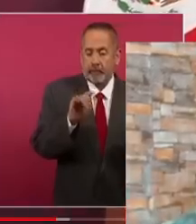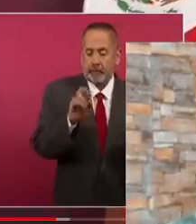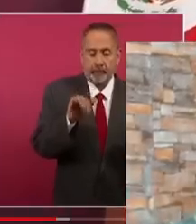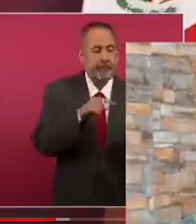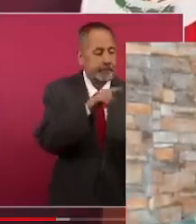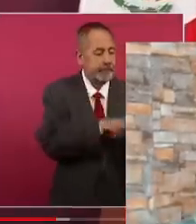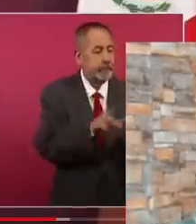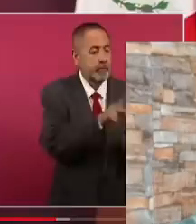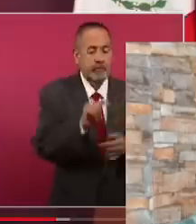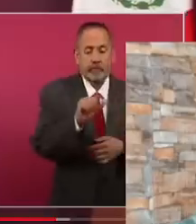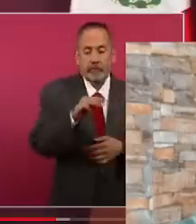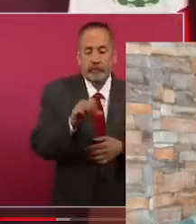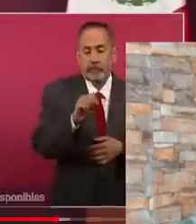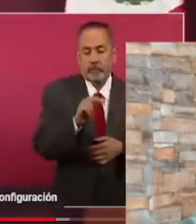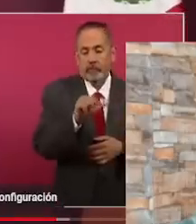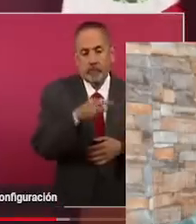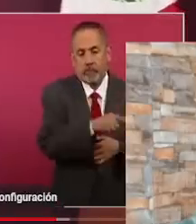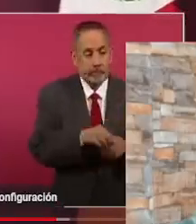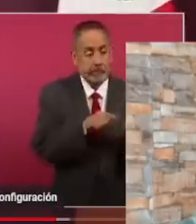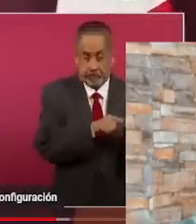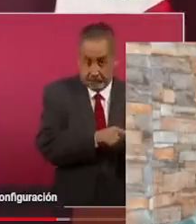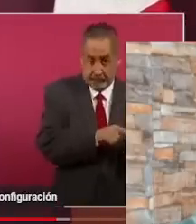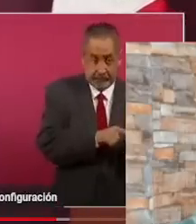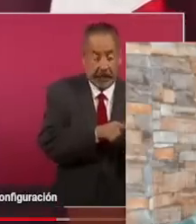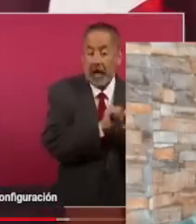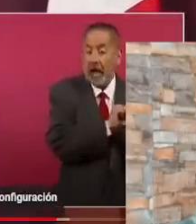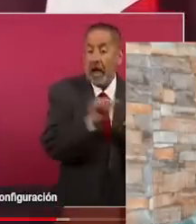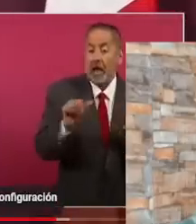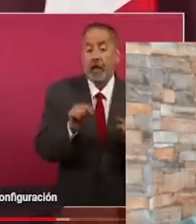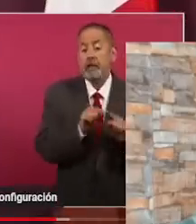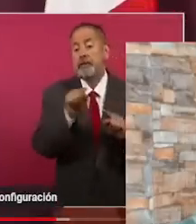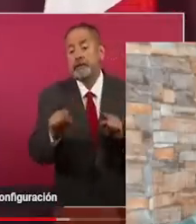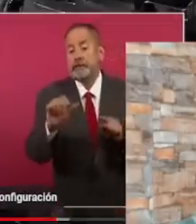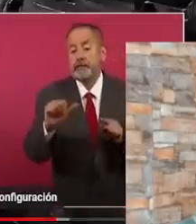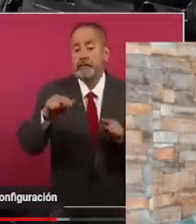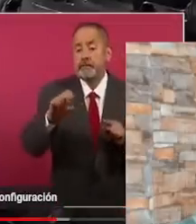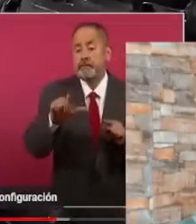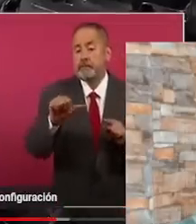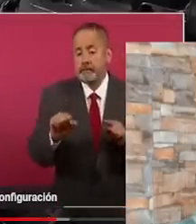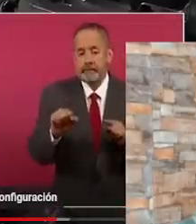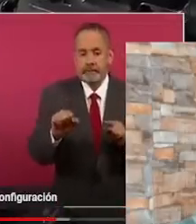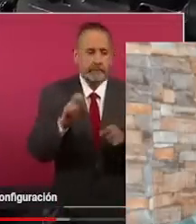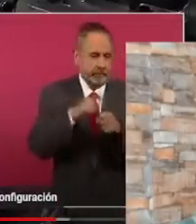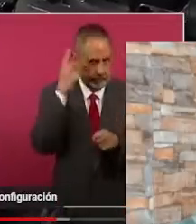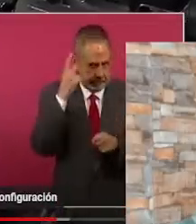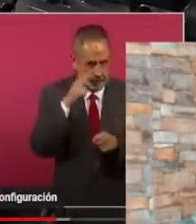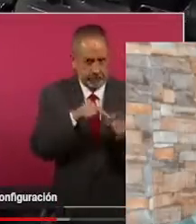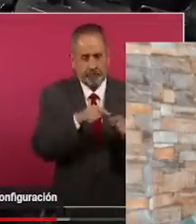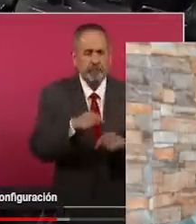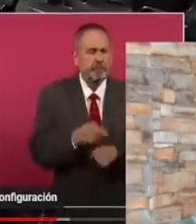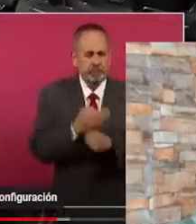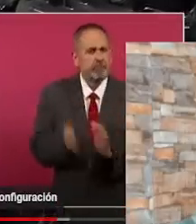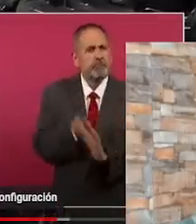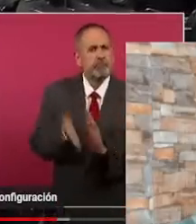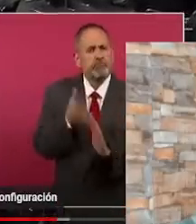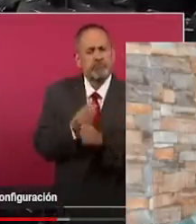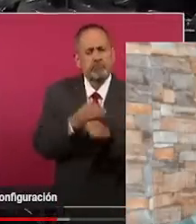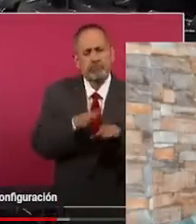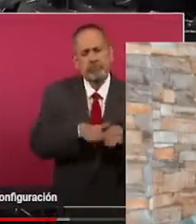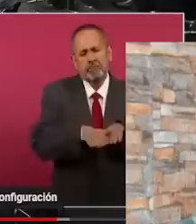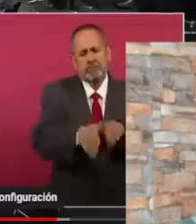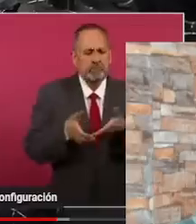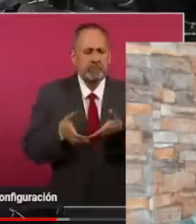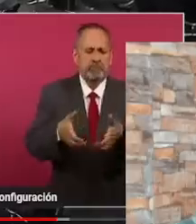Tamazula, Durango. Ese camino va de Tamazula a Canelas, Durango. Se están haciendo estos caminos, como otro